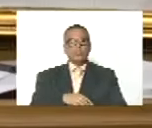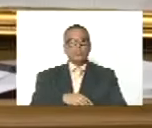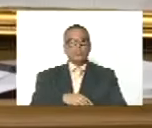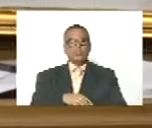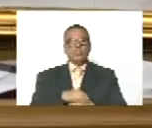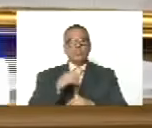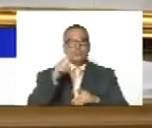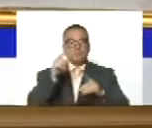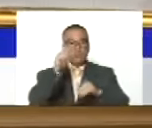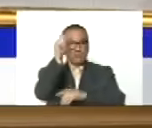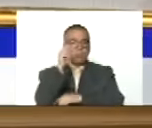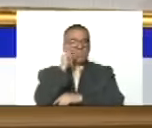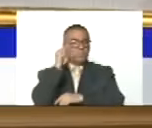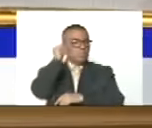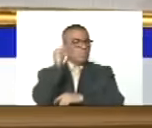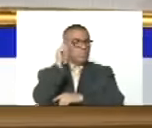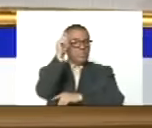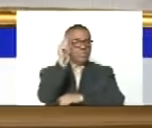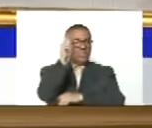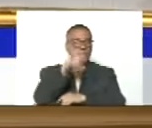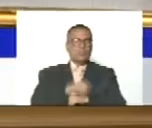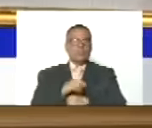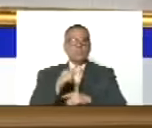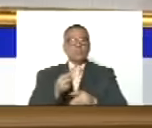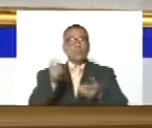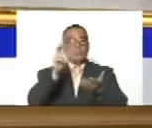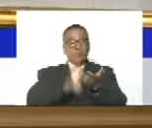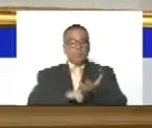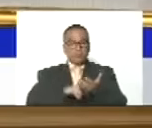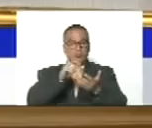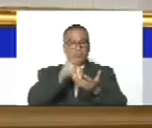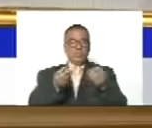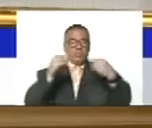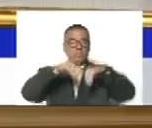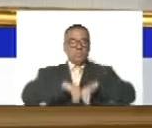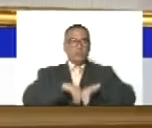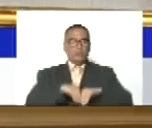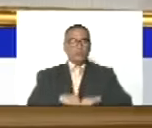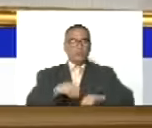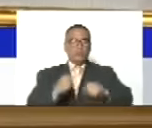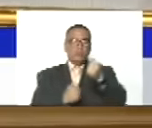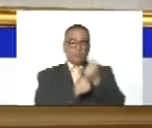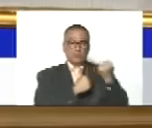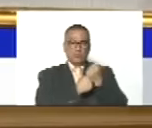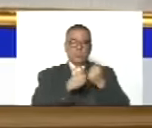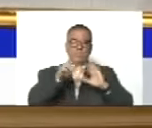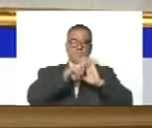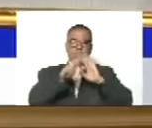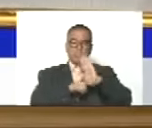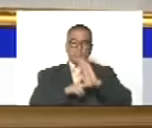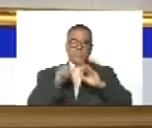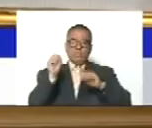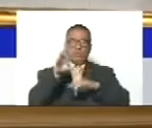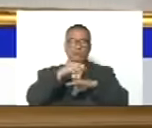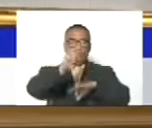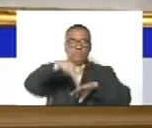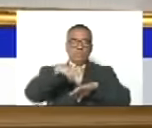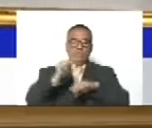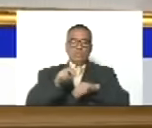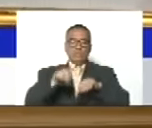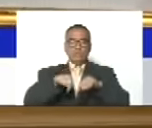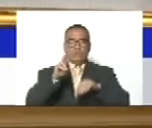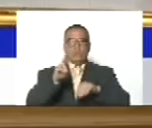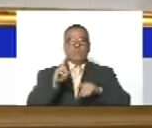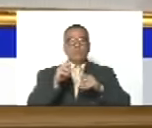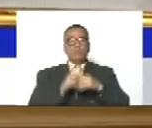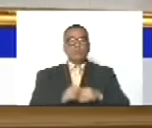Los honorables diputados y las honorables diputadas que estén a favor de aprobar el acuerdo en respaldo a la resolución de la Asamblea General de la ONU